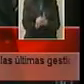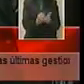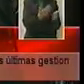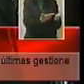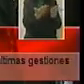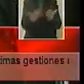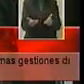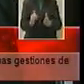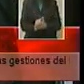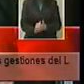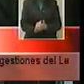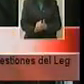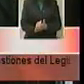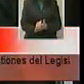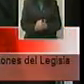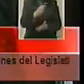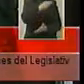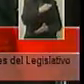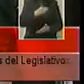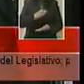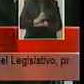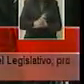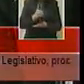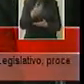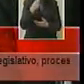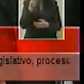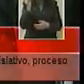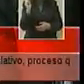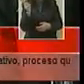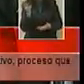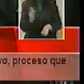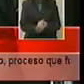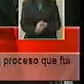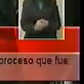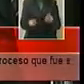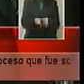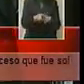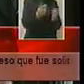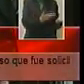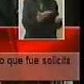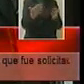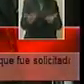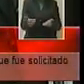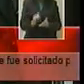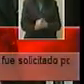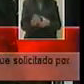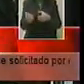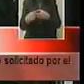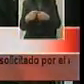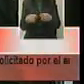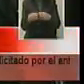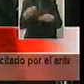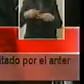que invitar al ministro de Educación, a profesores, hay que invitar integrantes de las